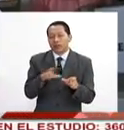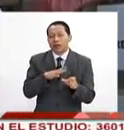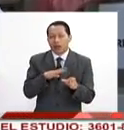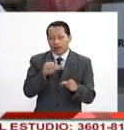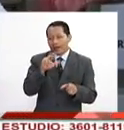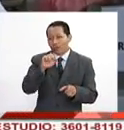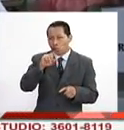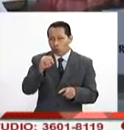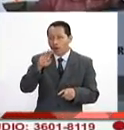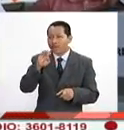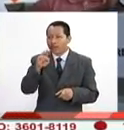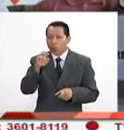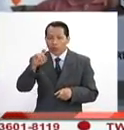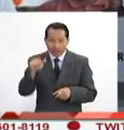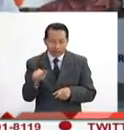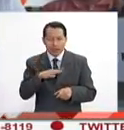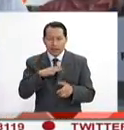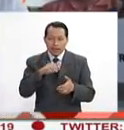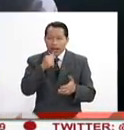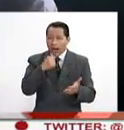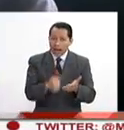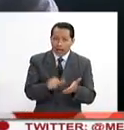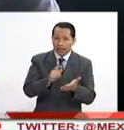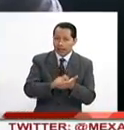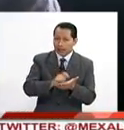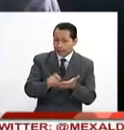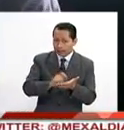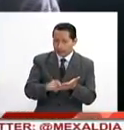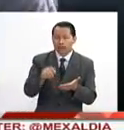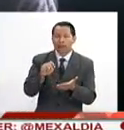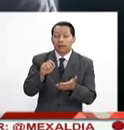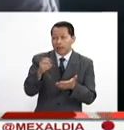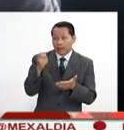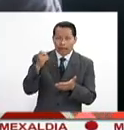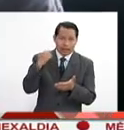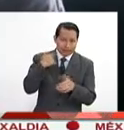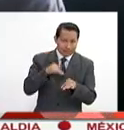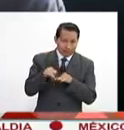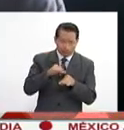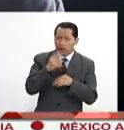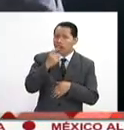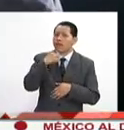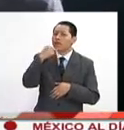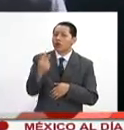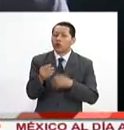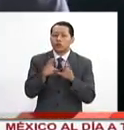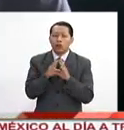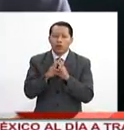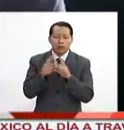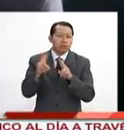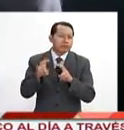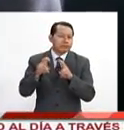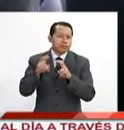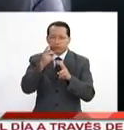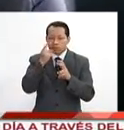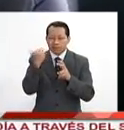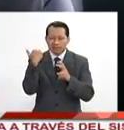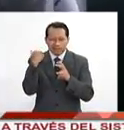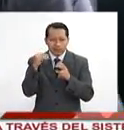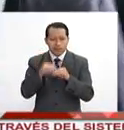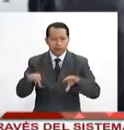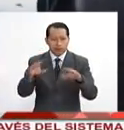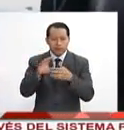Bermúdez. En una carta supuestamente escrita, el exfuncionario admitió que es su voz la que se escucha en un audio difundido